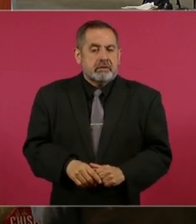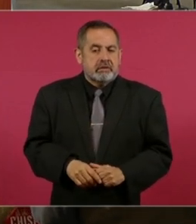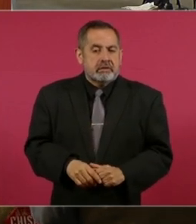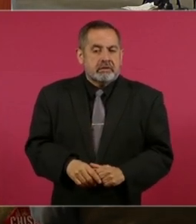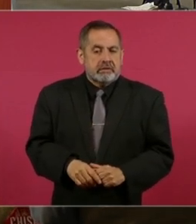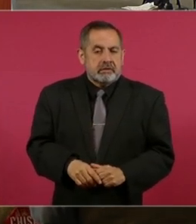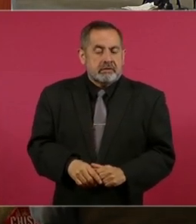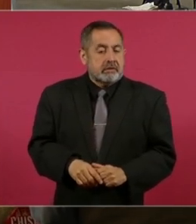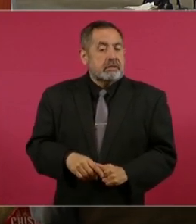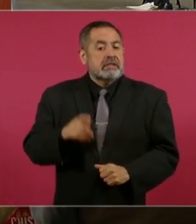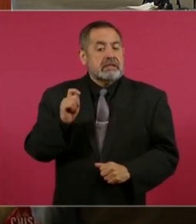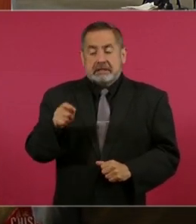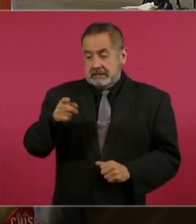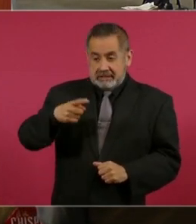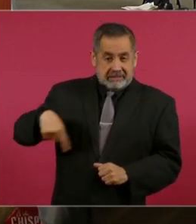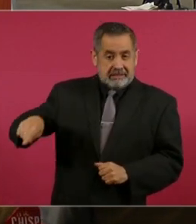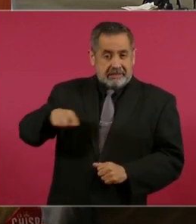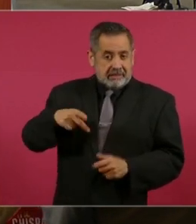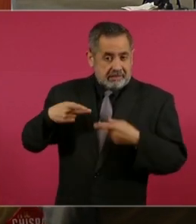tenga que ver